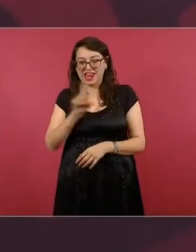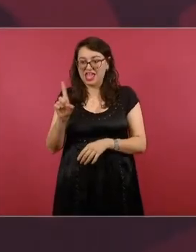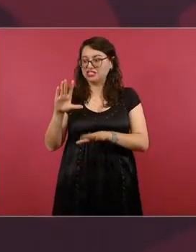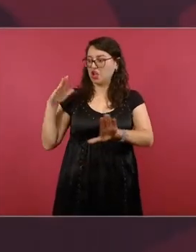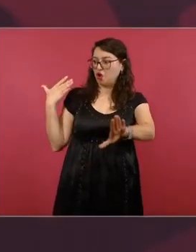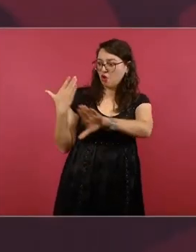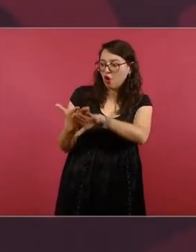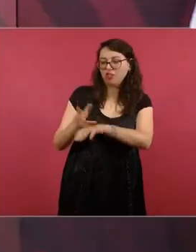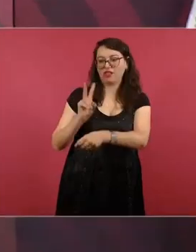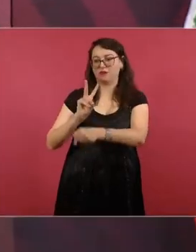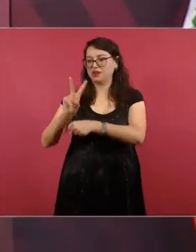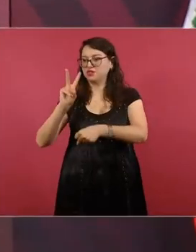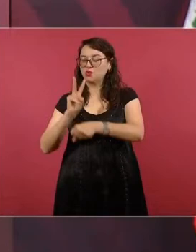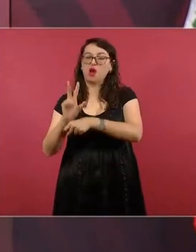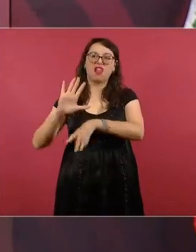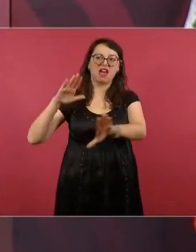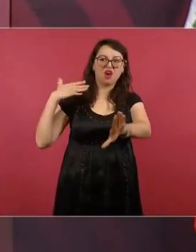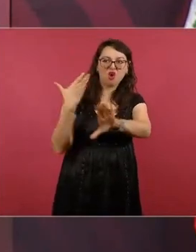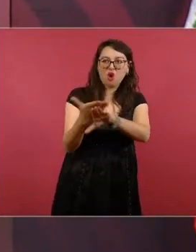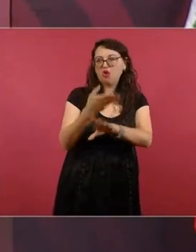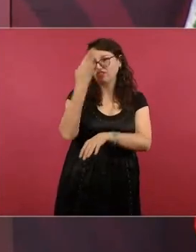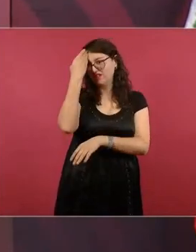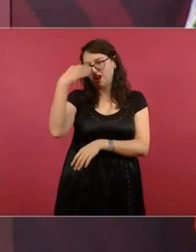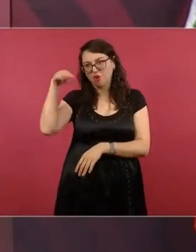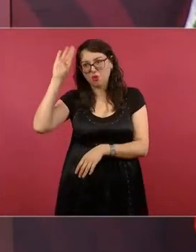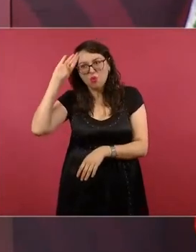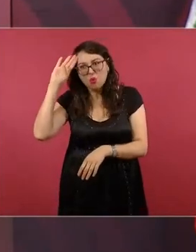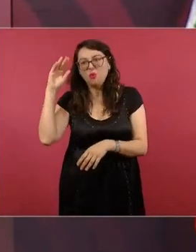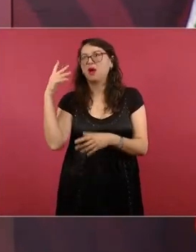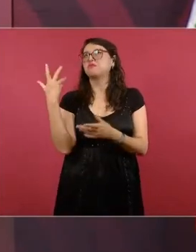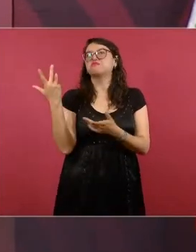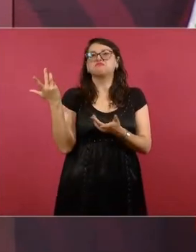Cuba, ¿sí?